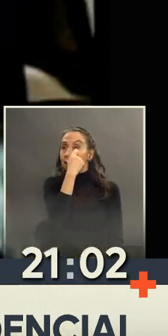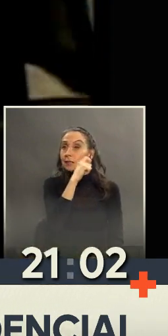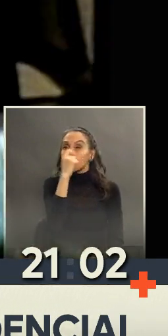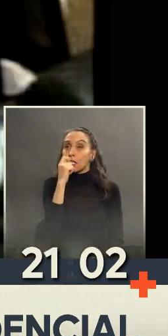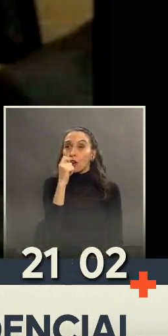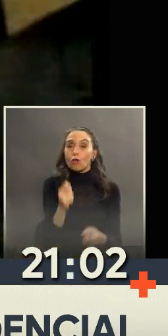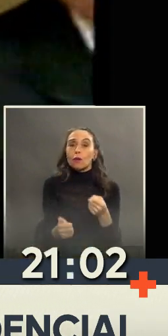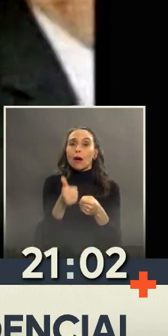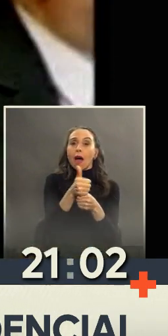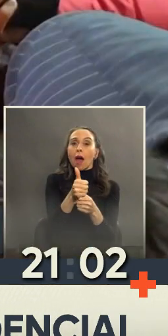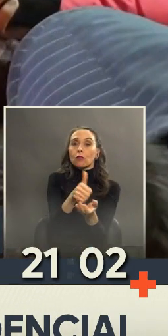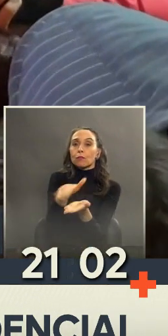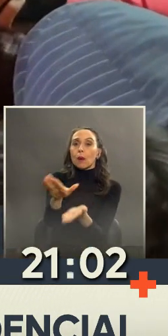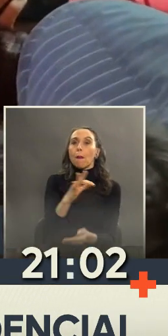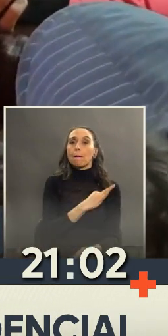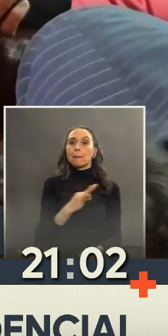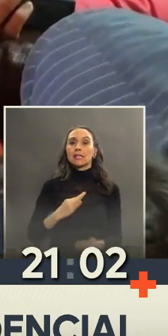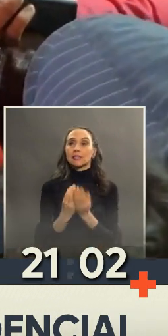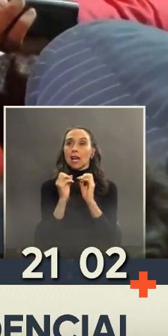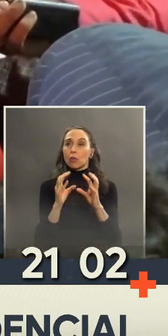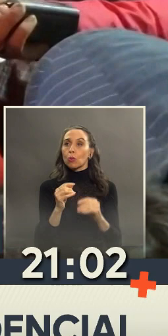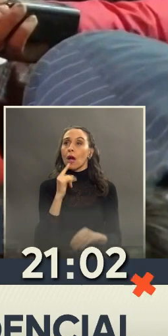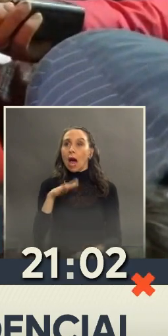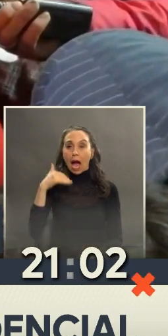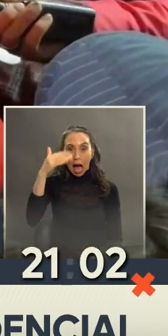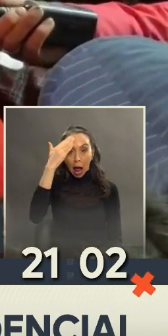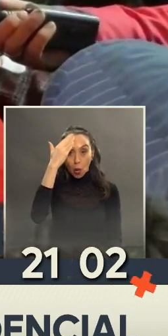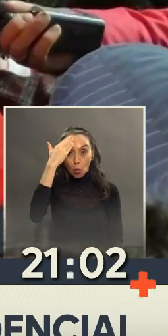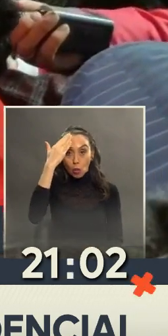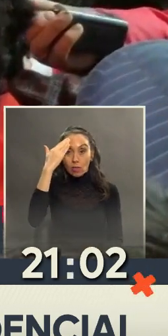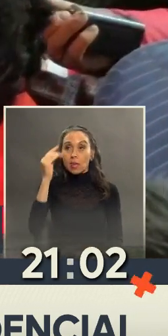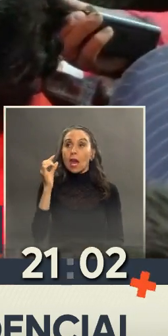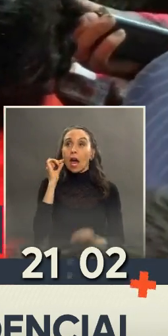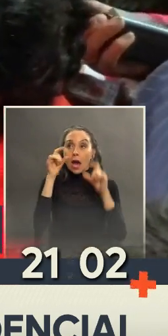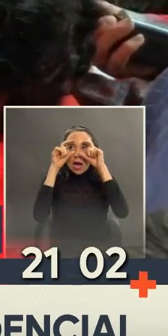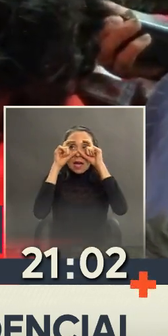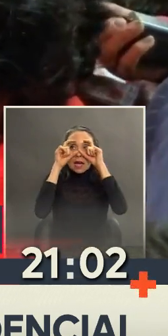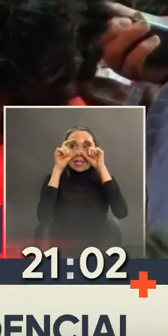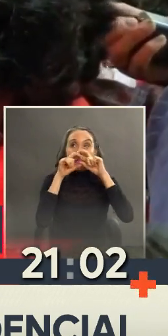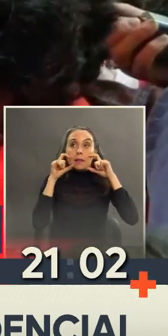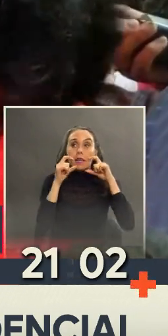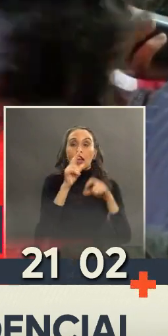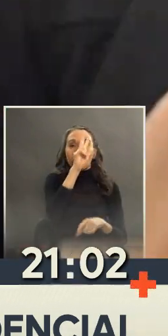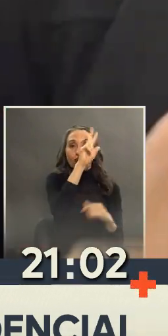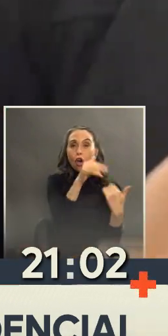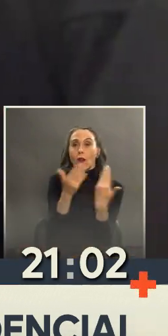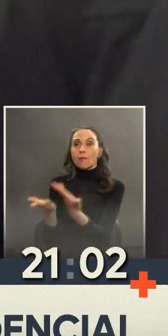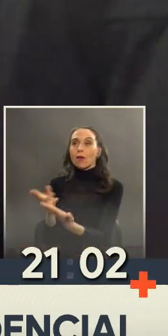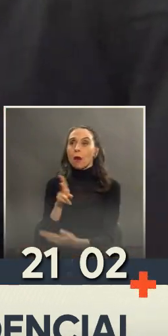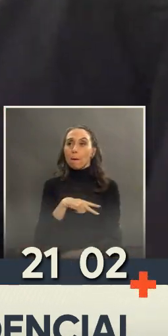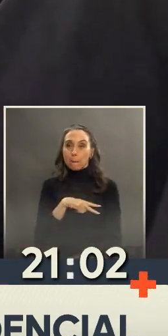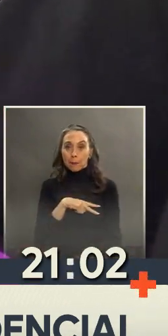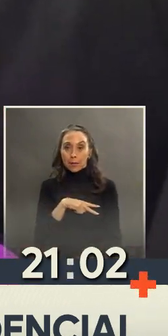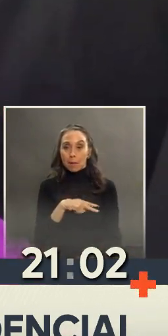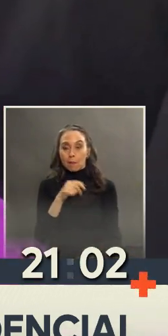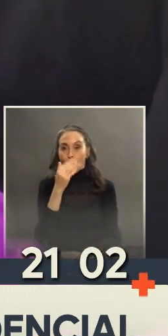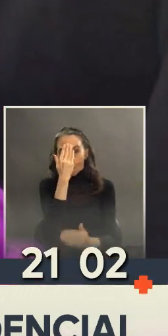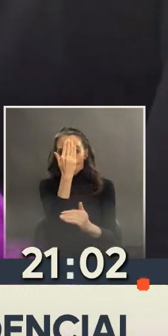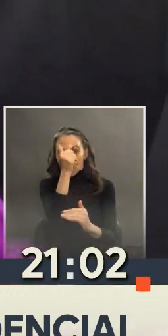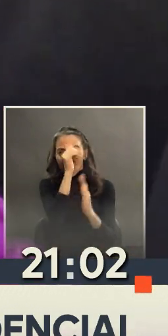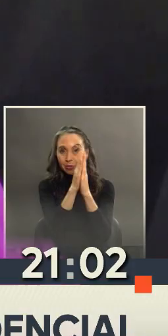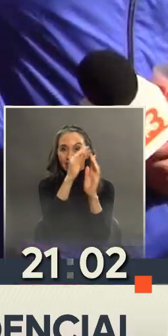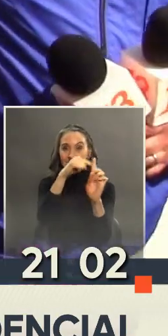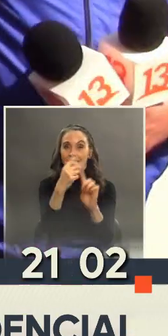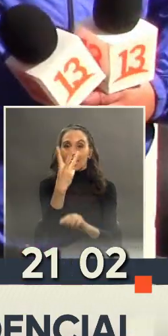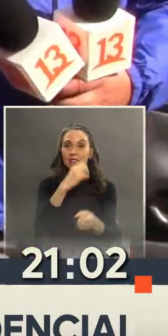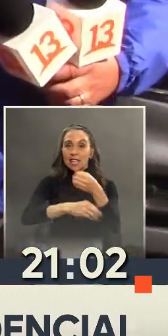destituida como ministra de Educación. Pero algún día Dios le daría el premio. Frente a la iglesia donde hace 30 años se